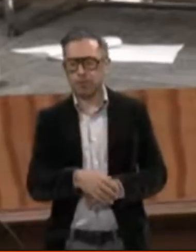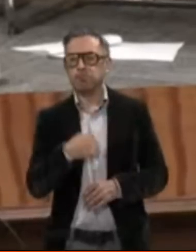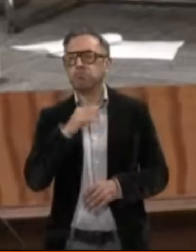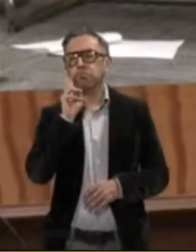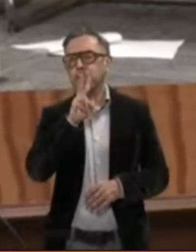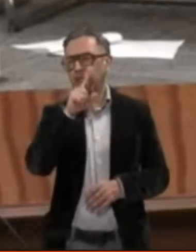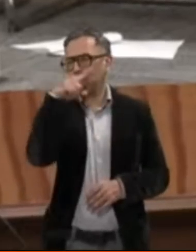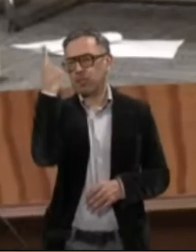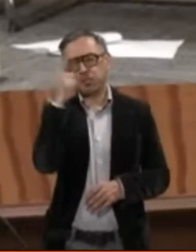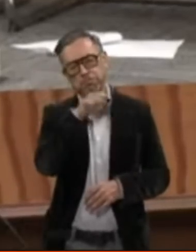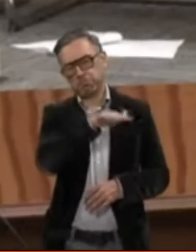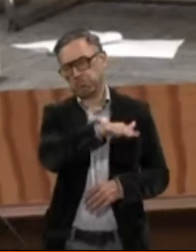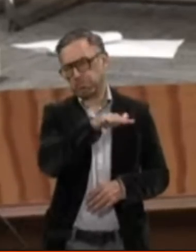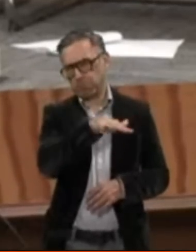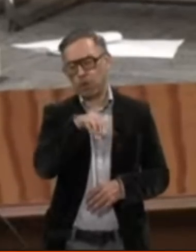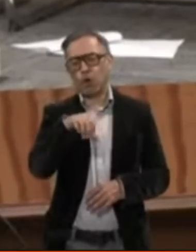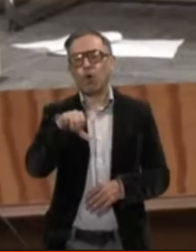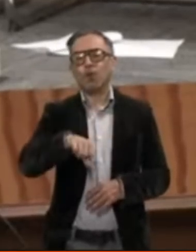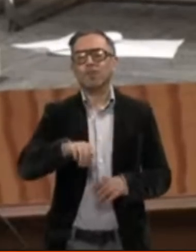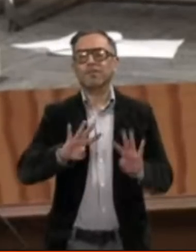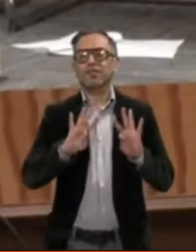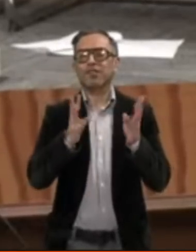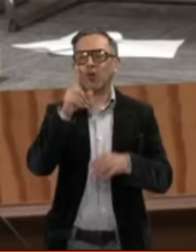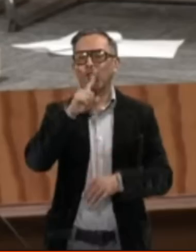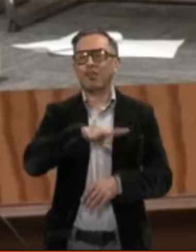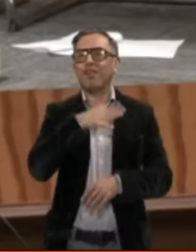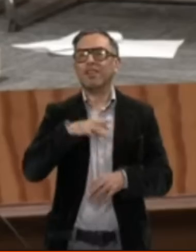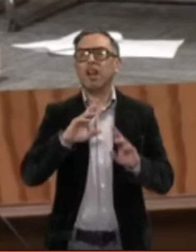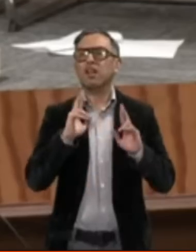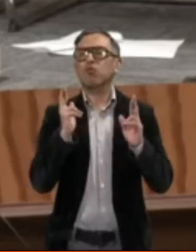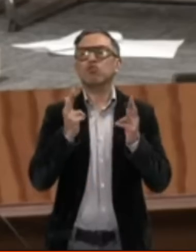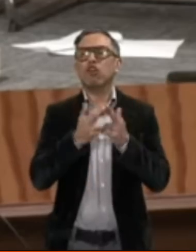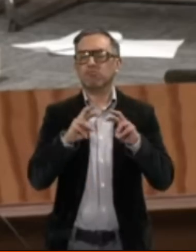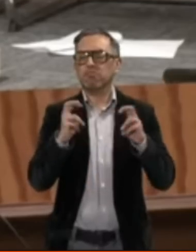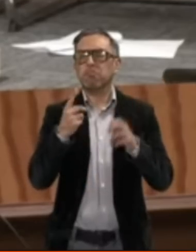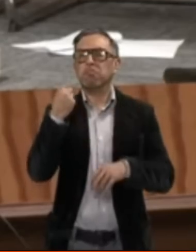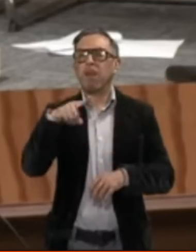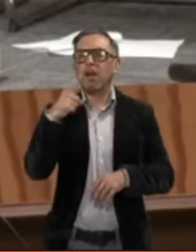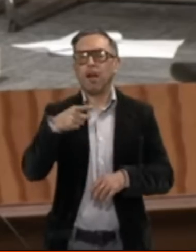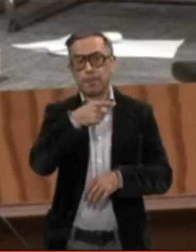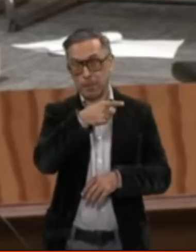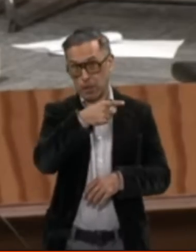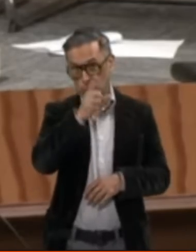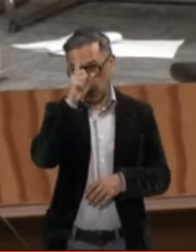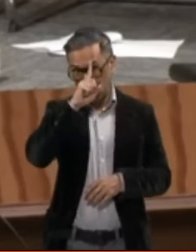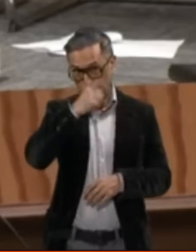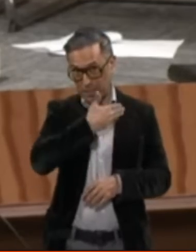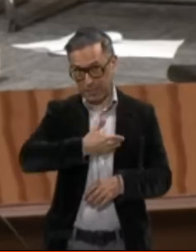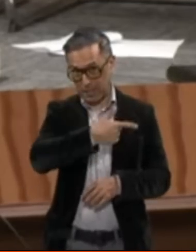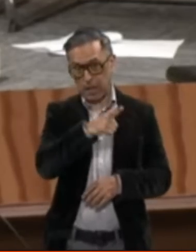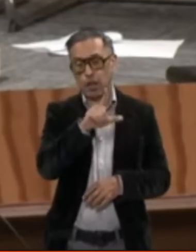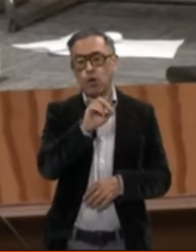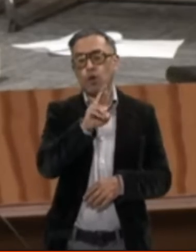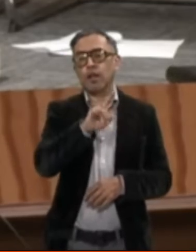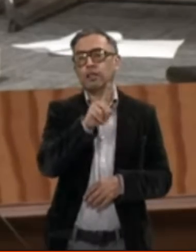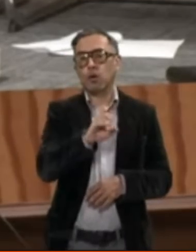intención de esta sesión del Consejo General del INE. Es la intención del consejero presidente Lorenzo Córdoba que se